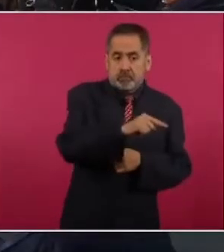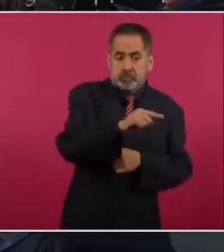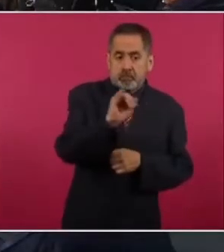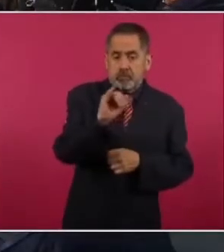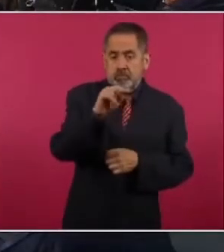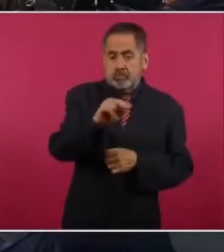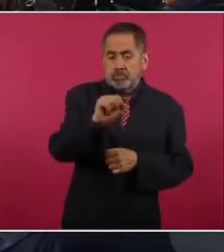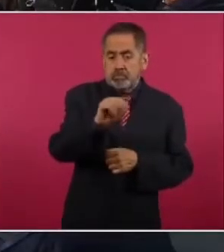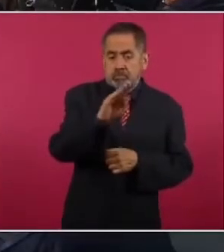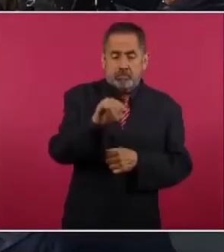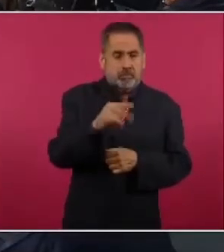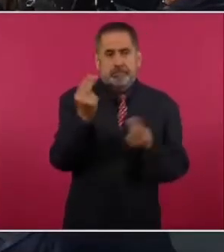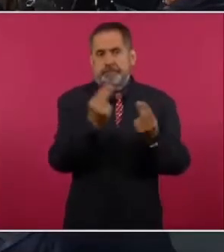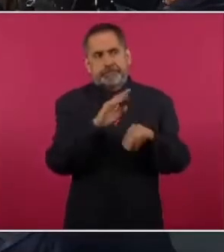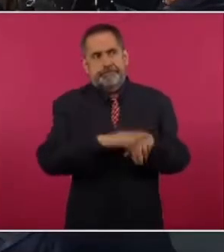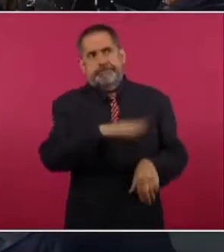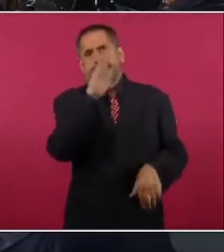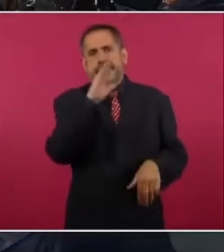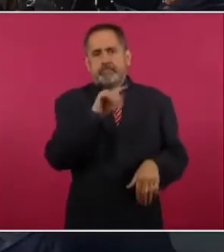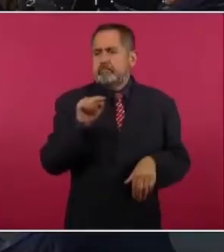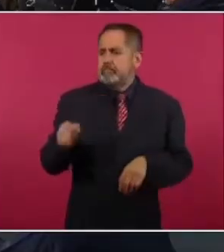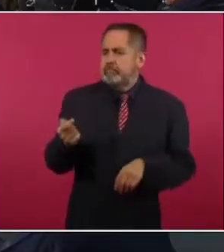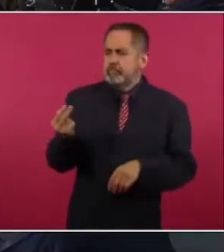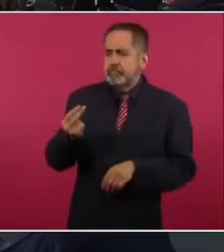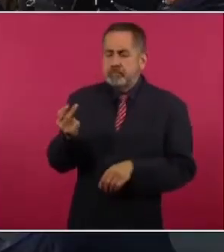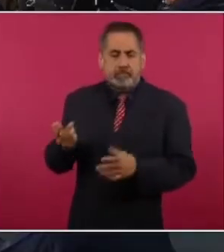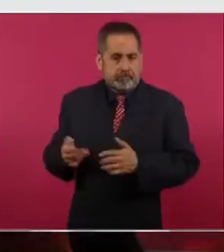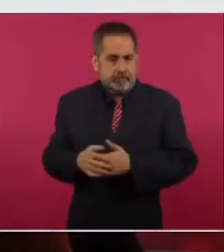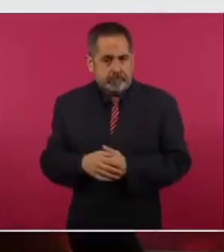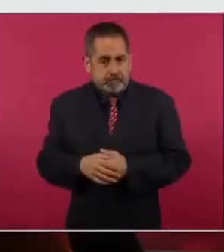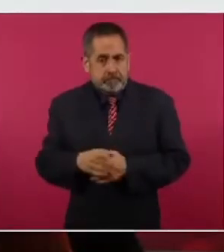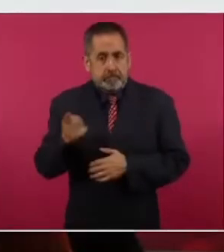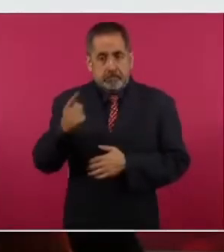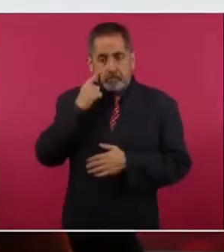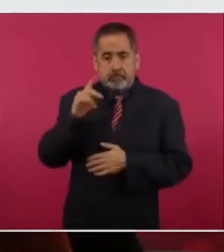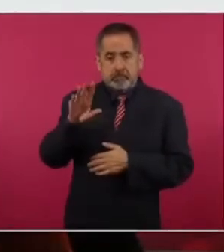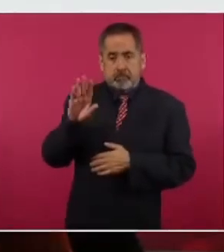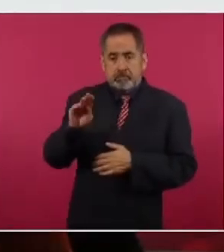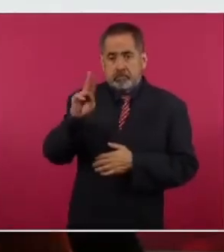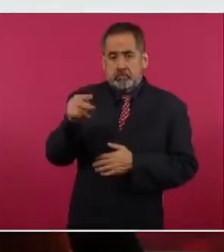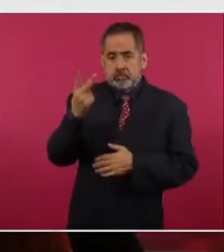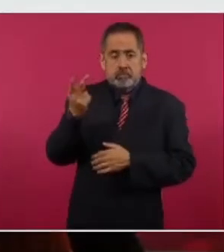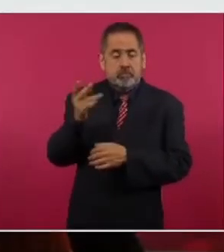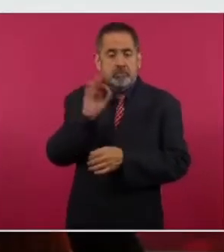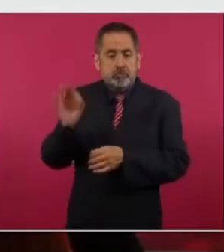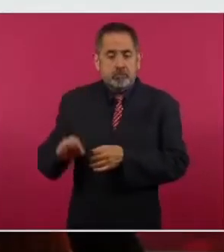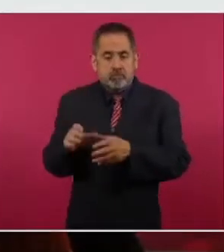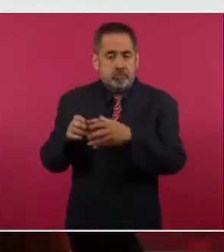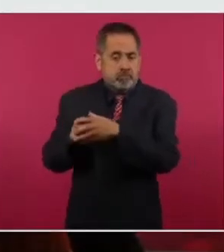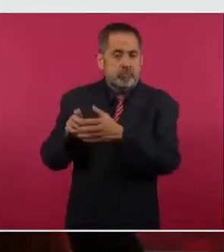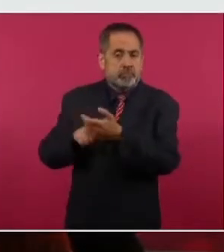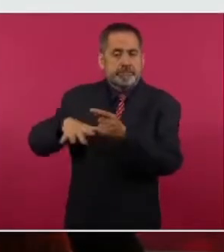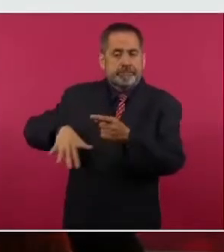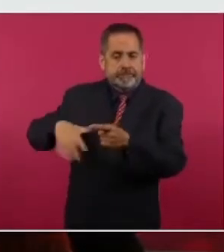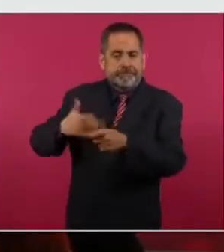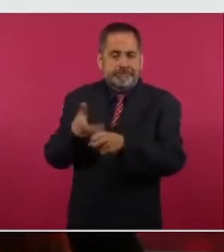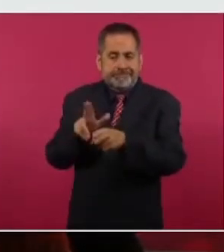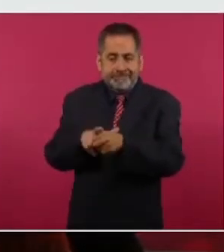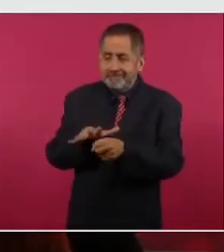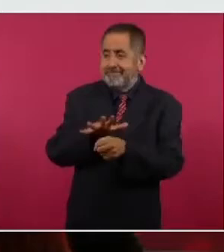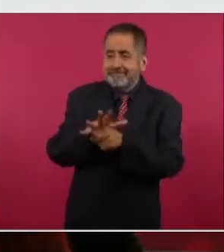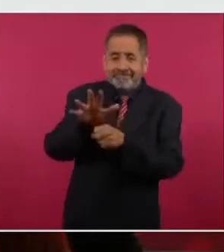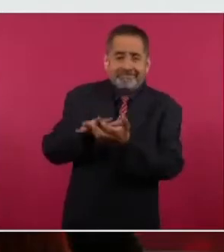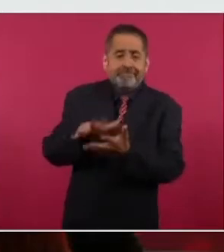INSABI. Y de estos, por eso se alcanzó este 92%. Son los hospitales que refiere el presidente, que la mayoría están